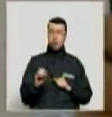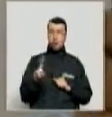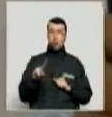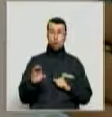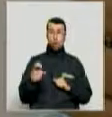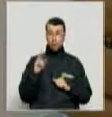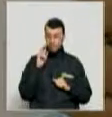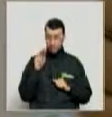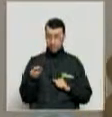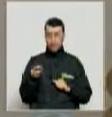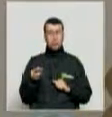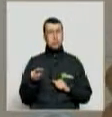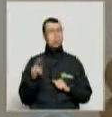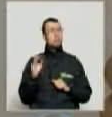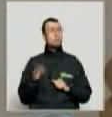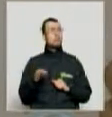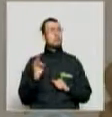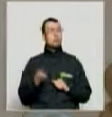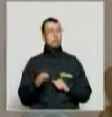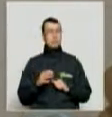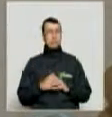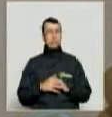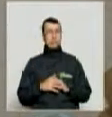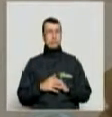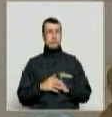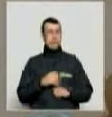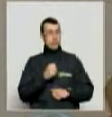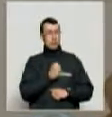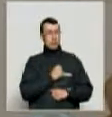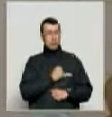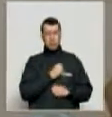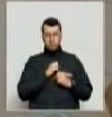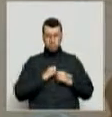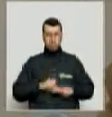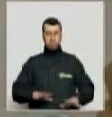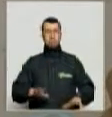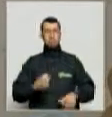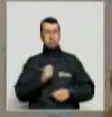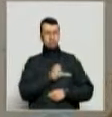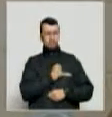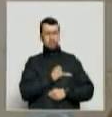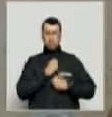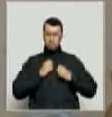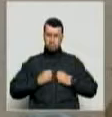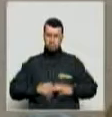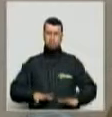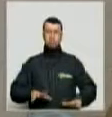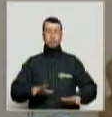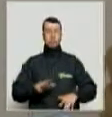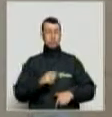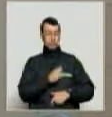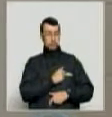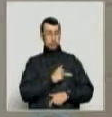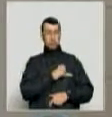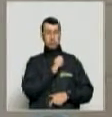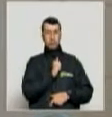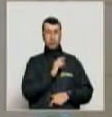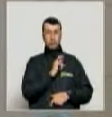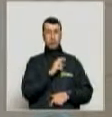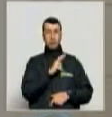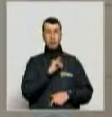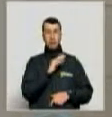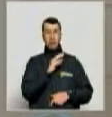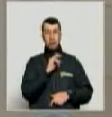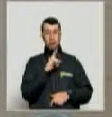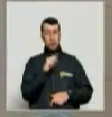de que cada vez que el corazón emite una corriente, arranca desde la aurícula, lo cual es normal, y vemos esta ondita que